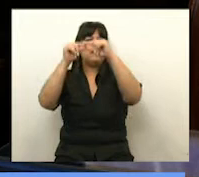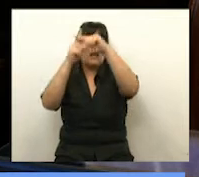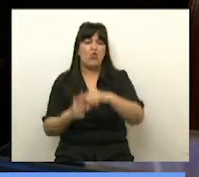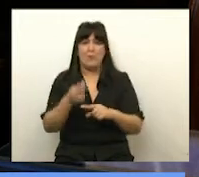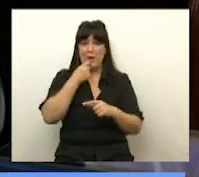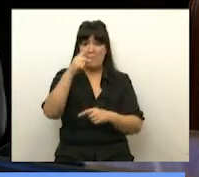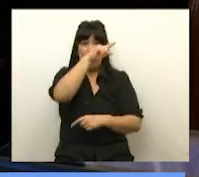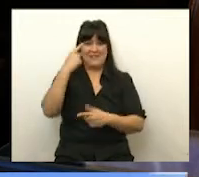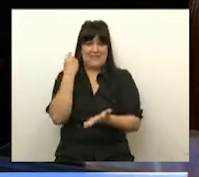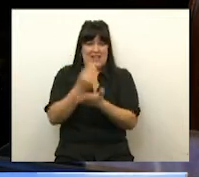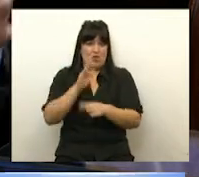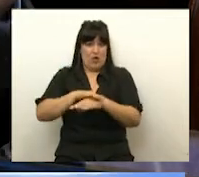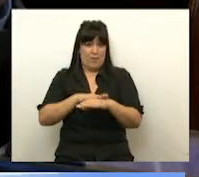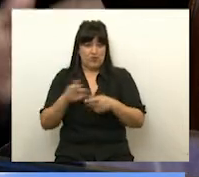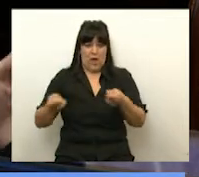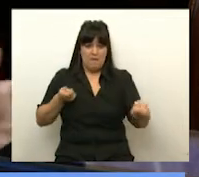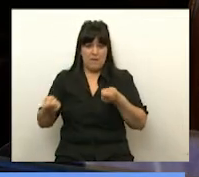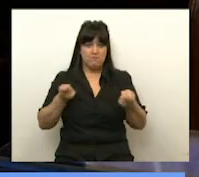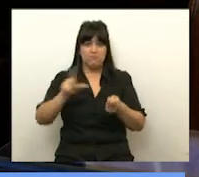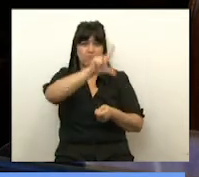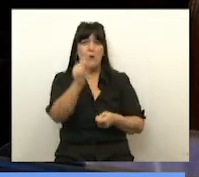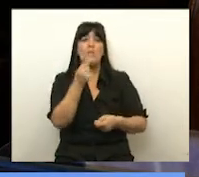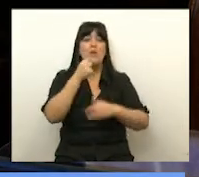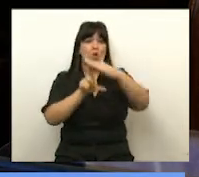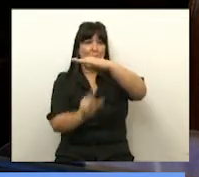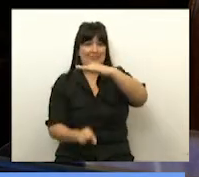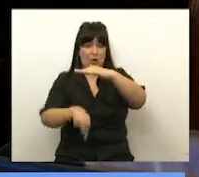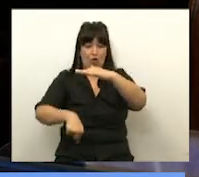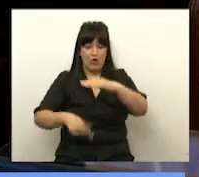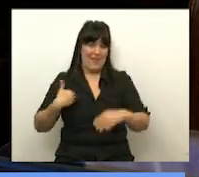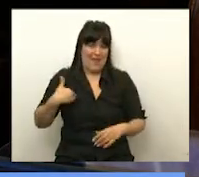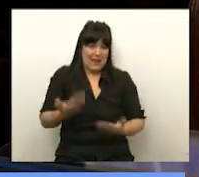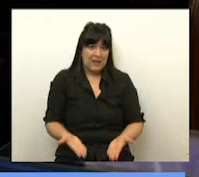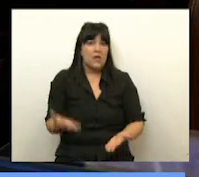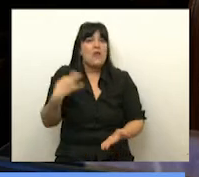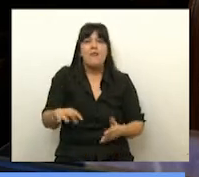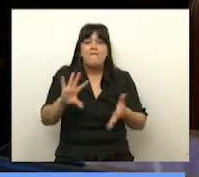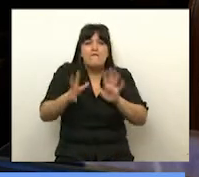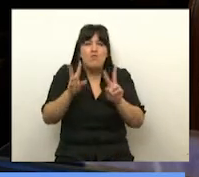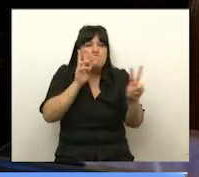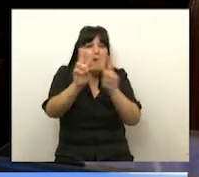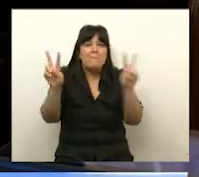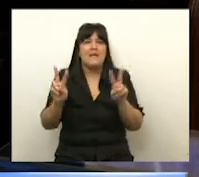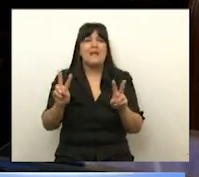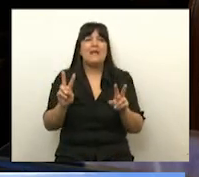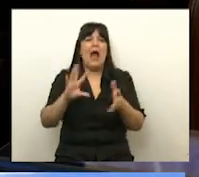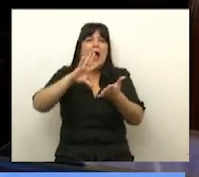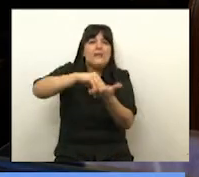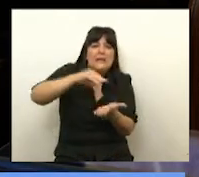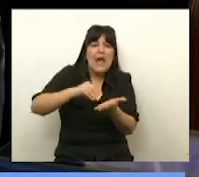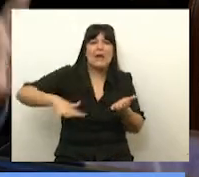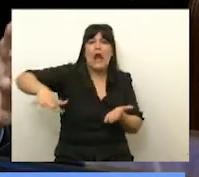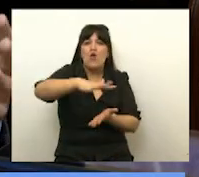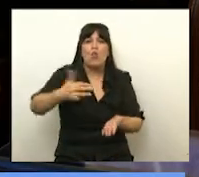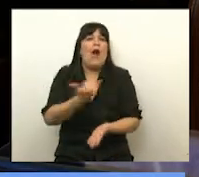un Estado y cuando se administran regiones como la Patagonia Argentina, hay que tener una visión de carácter geopolítico. ¿Para qué hacemos una